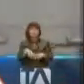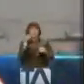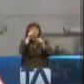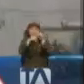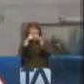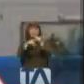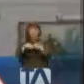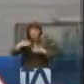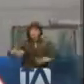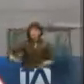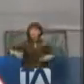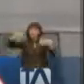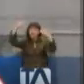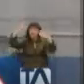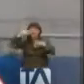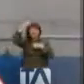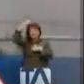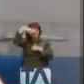y las paredes.